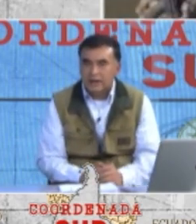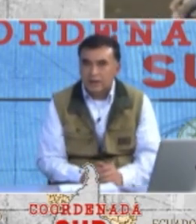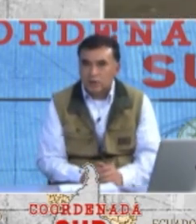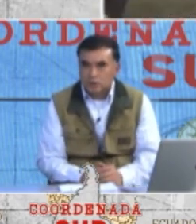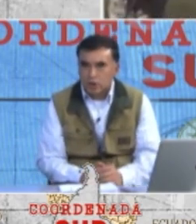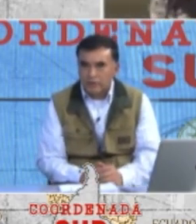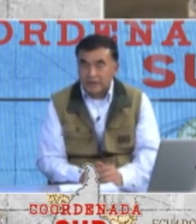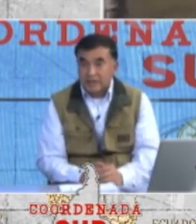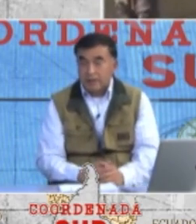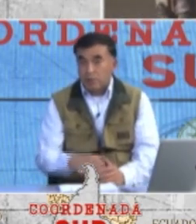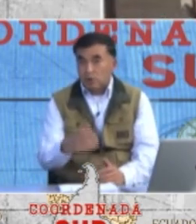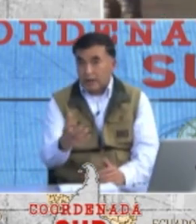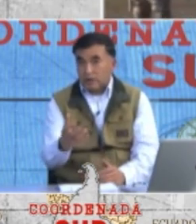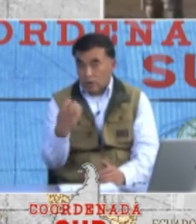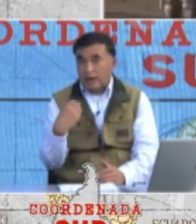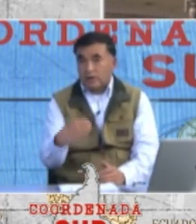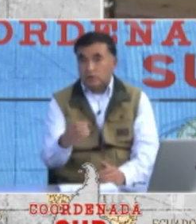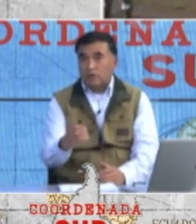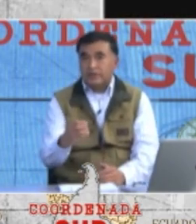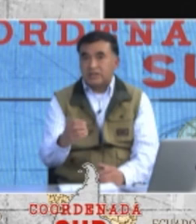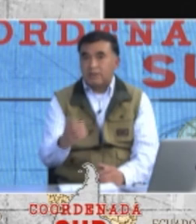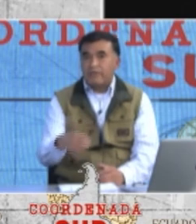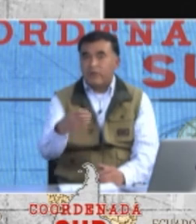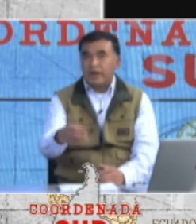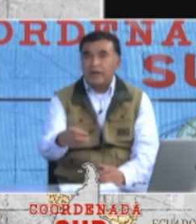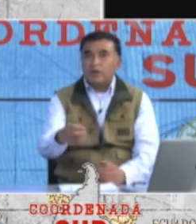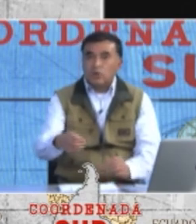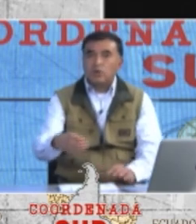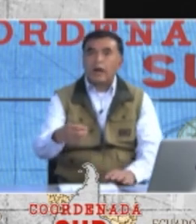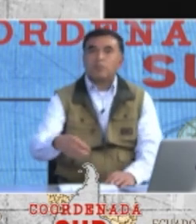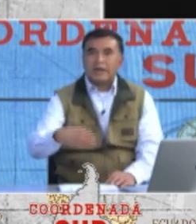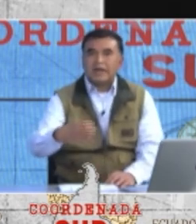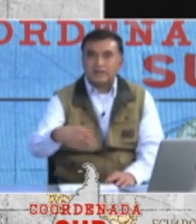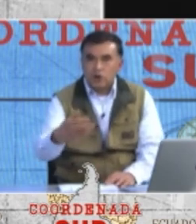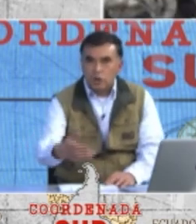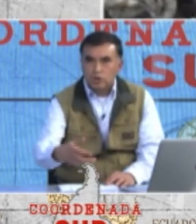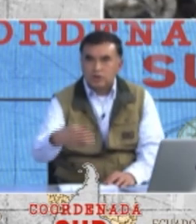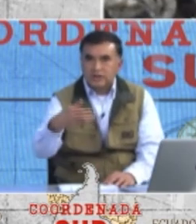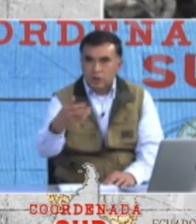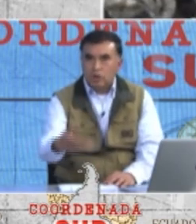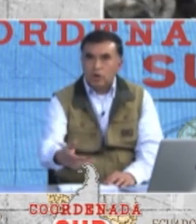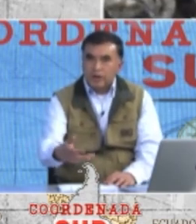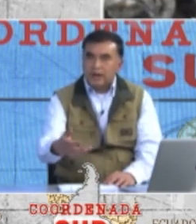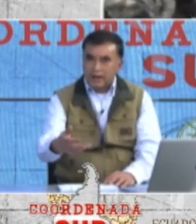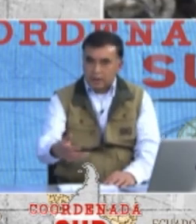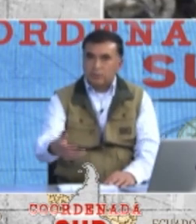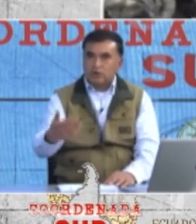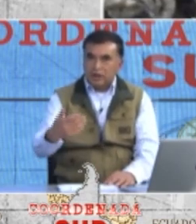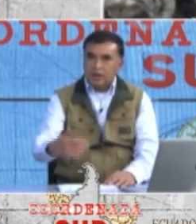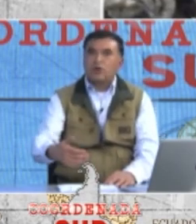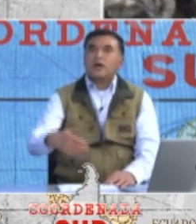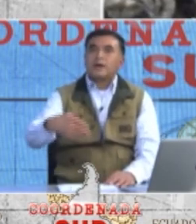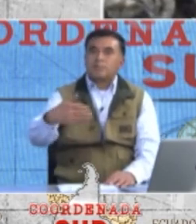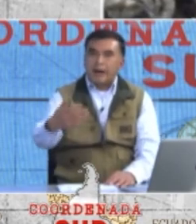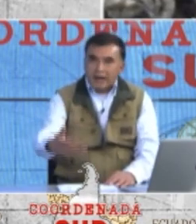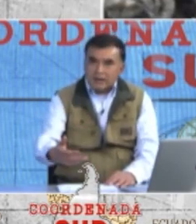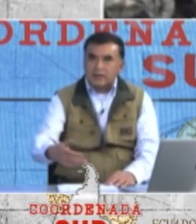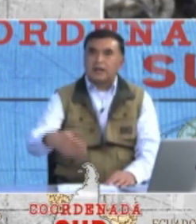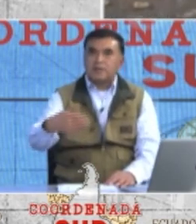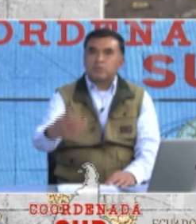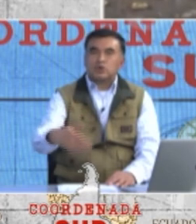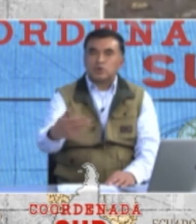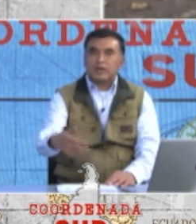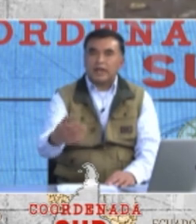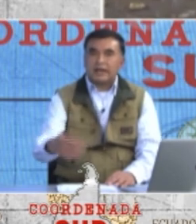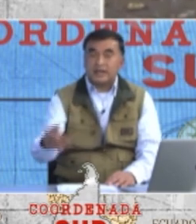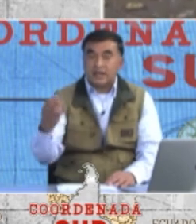gran contraofensiva. Por lo tanto, la contraofensiva fue una operación psicológica, como te digo, parte de